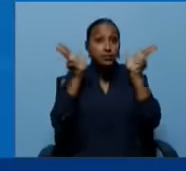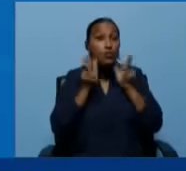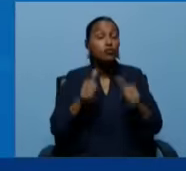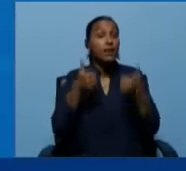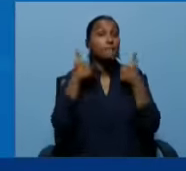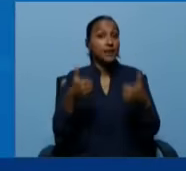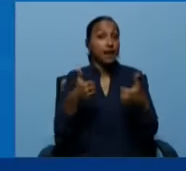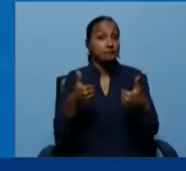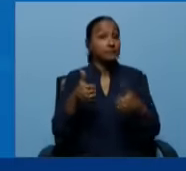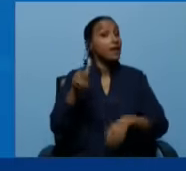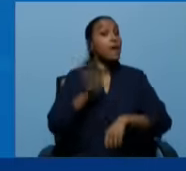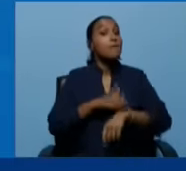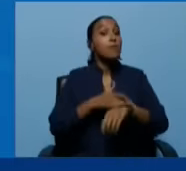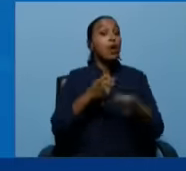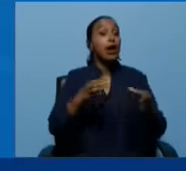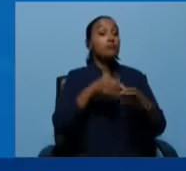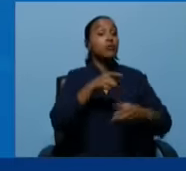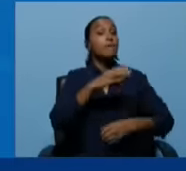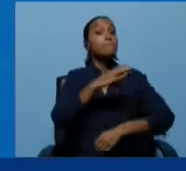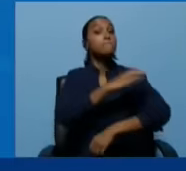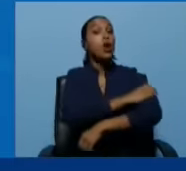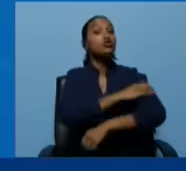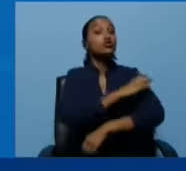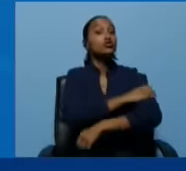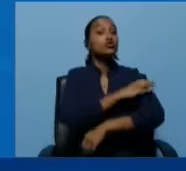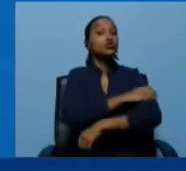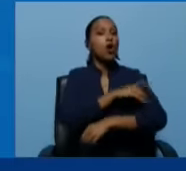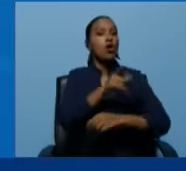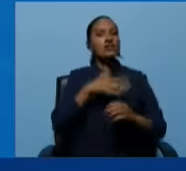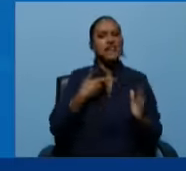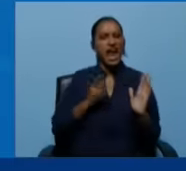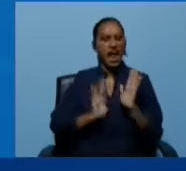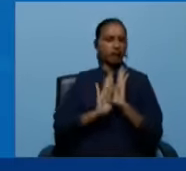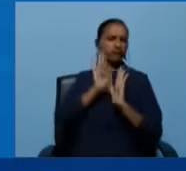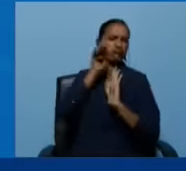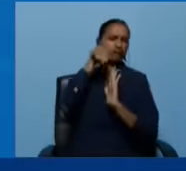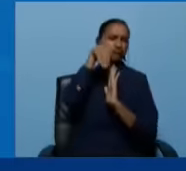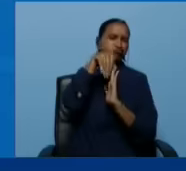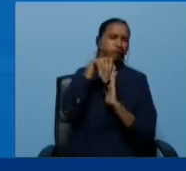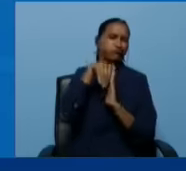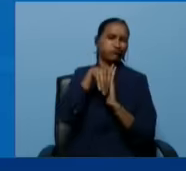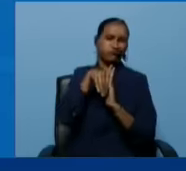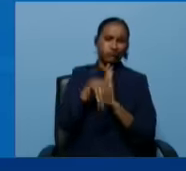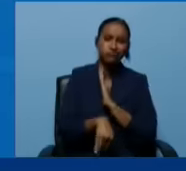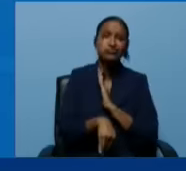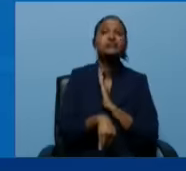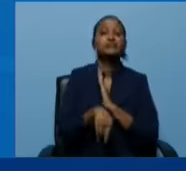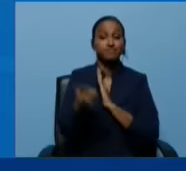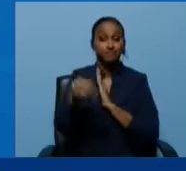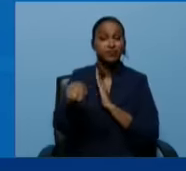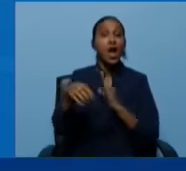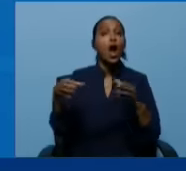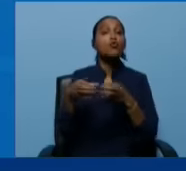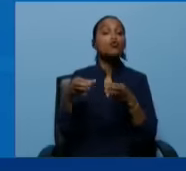Porque la extrema derecha está llevando al barranco a un buen sector de la oposición.